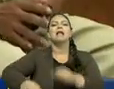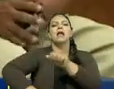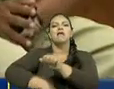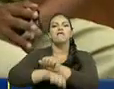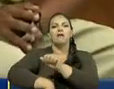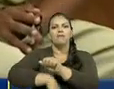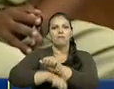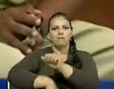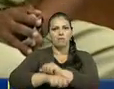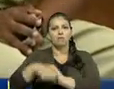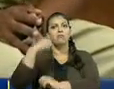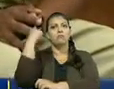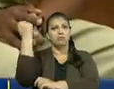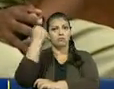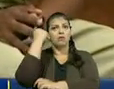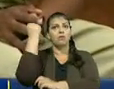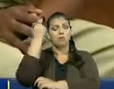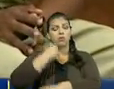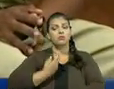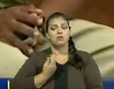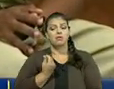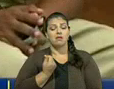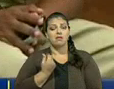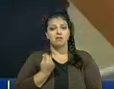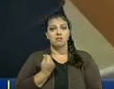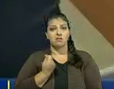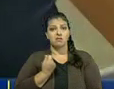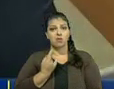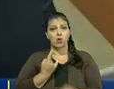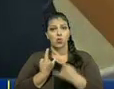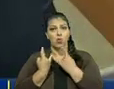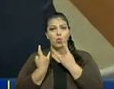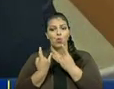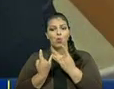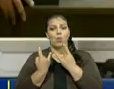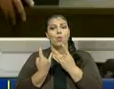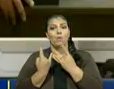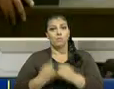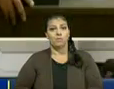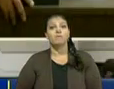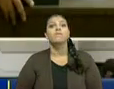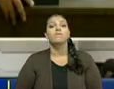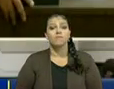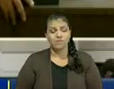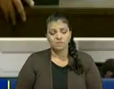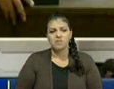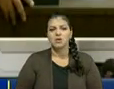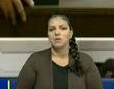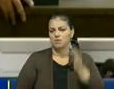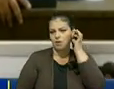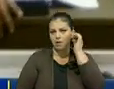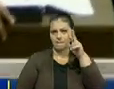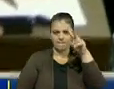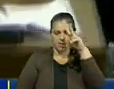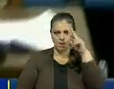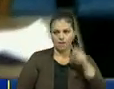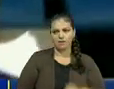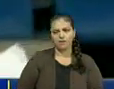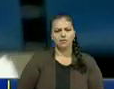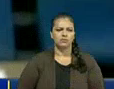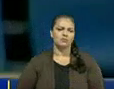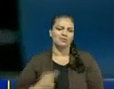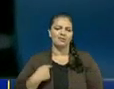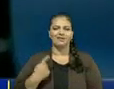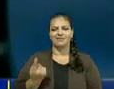bien jugoso. Ese chicharrón tenía harta manteca. Mi querido José Luis, ajá, usted como hombre que comenta